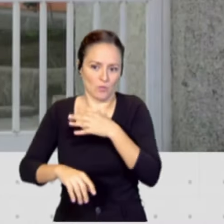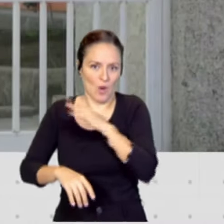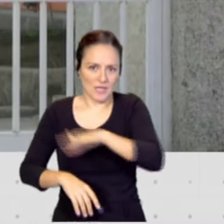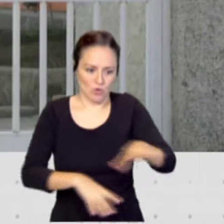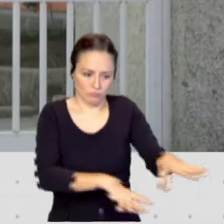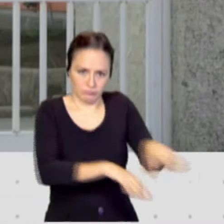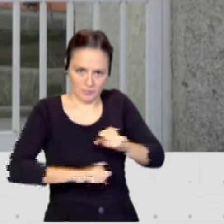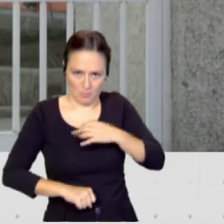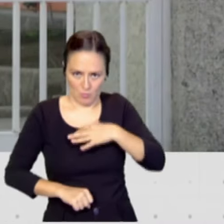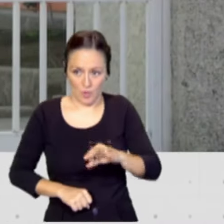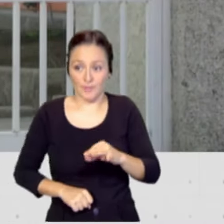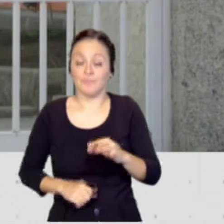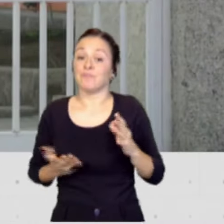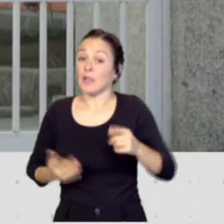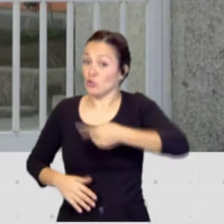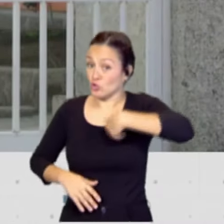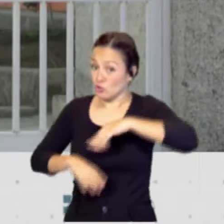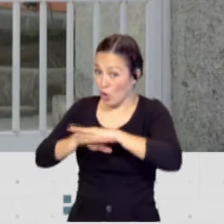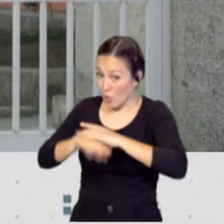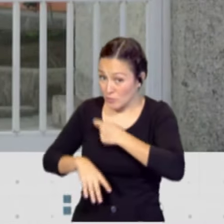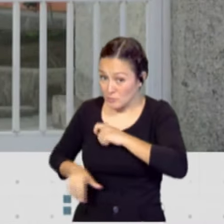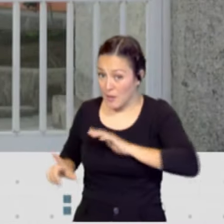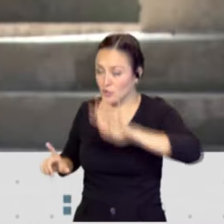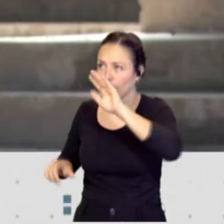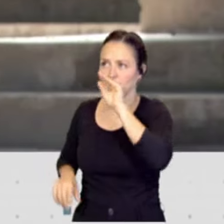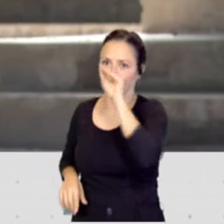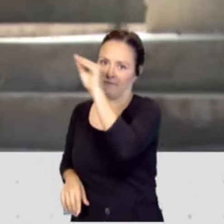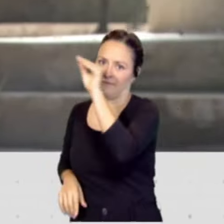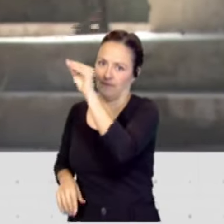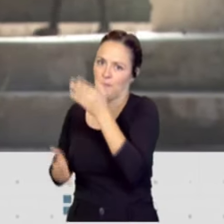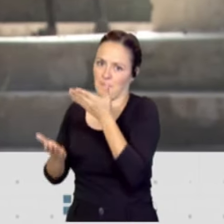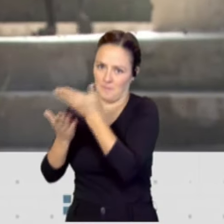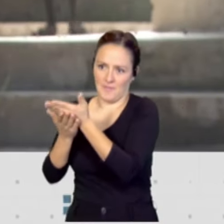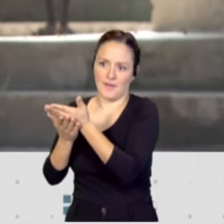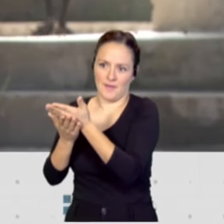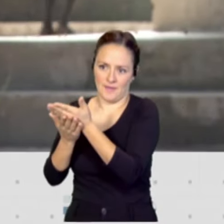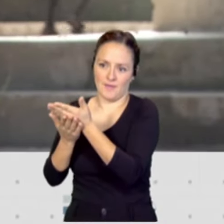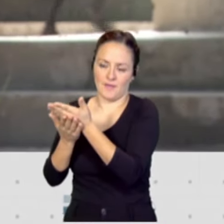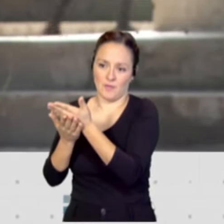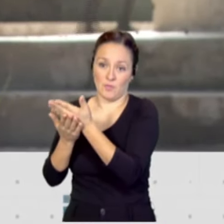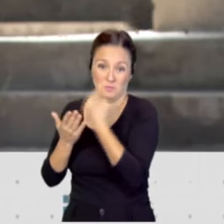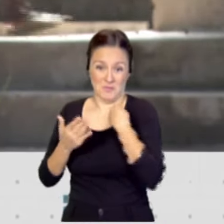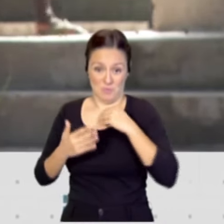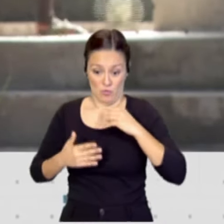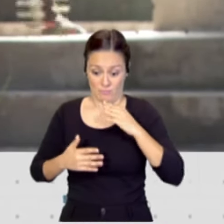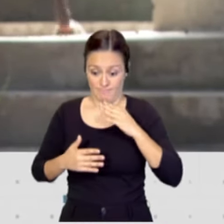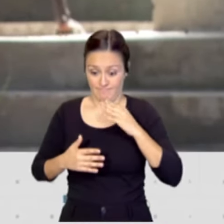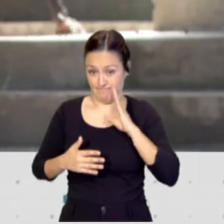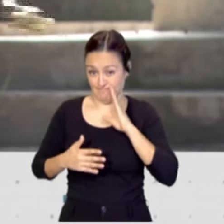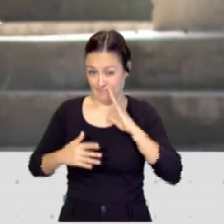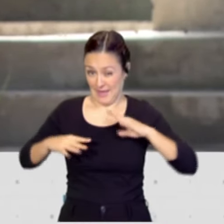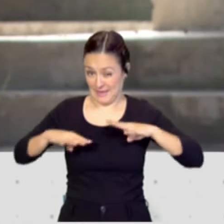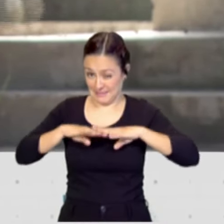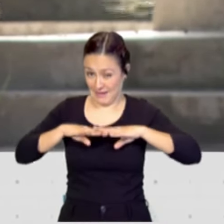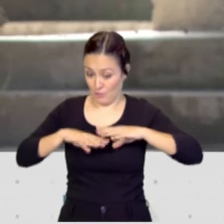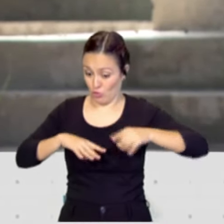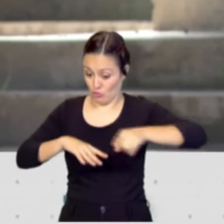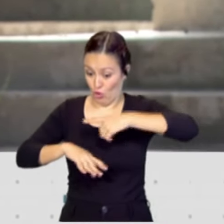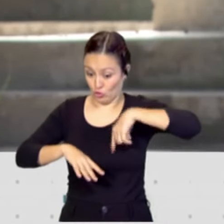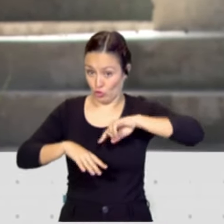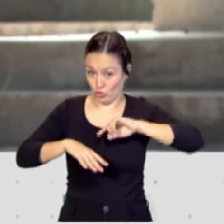pedido al estado es que aparte de eh Esa red que nosotros creemos creamos